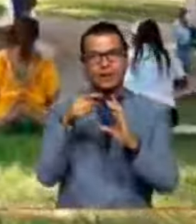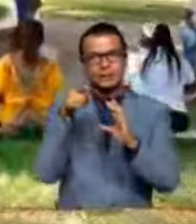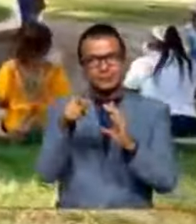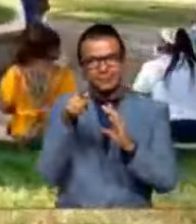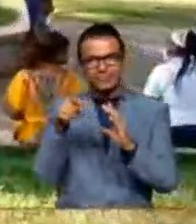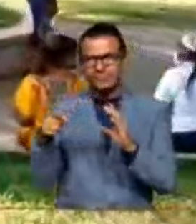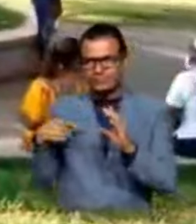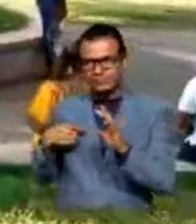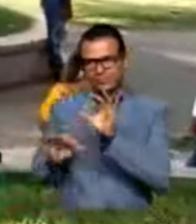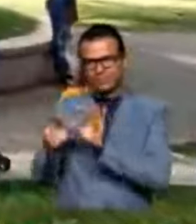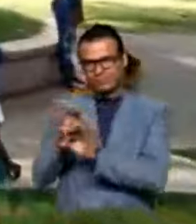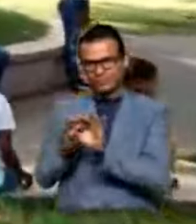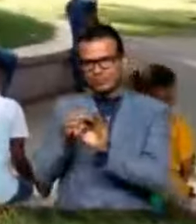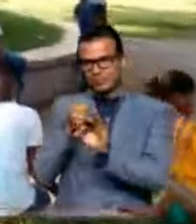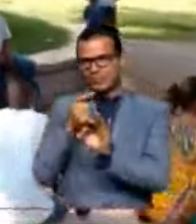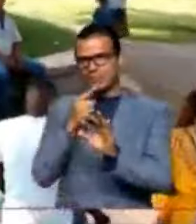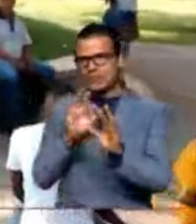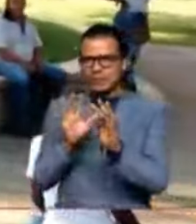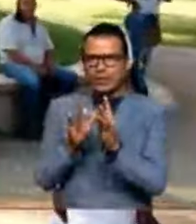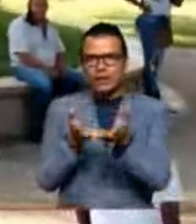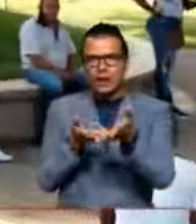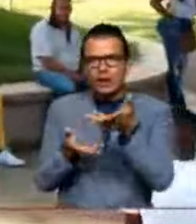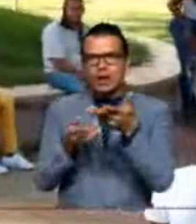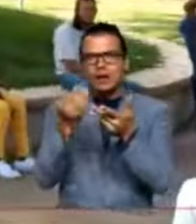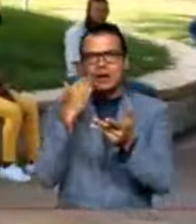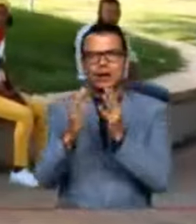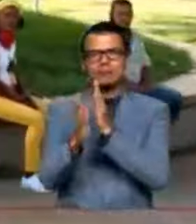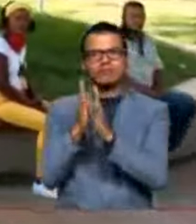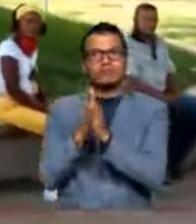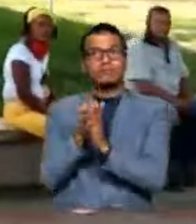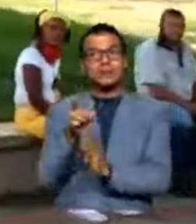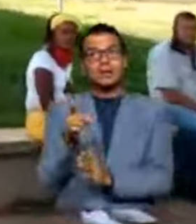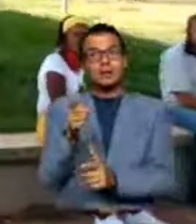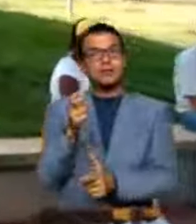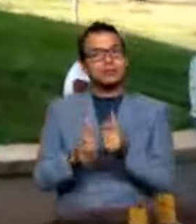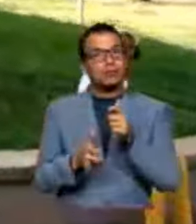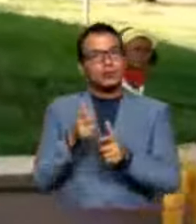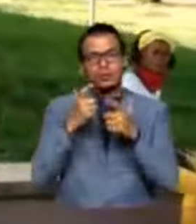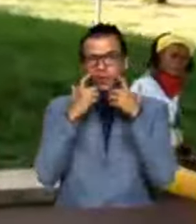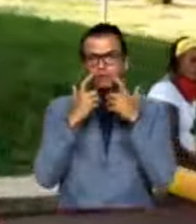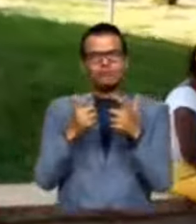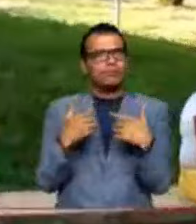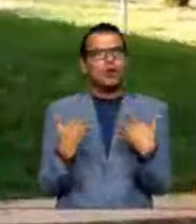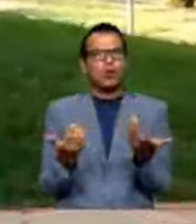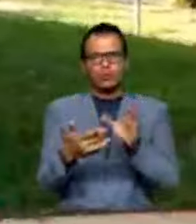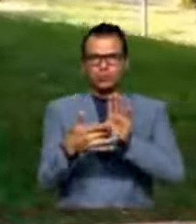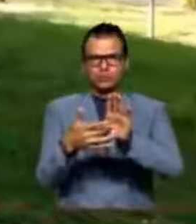departamento Ligia Estela Chávez dio detalles sobre la magnitud del